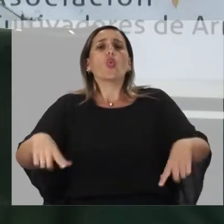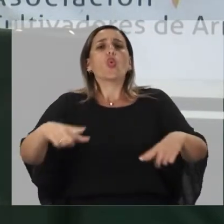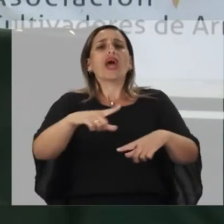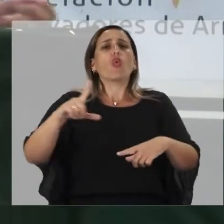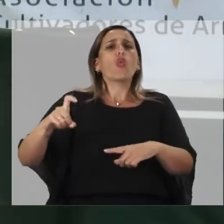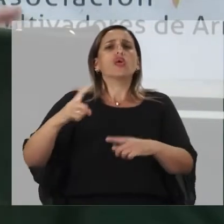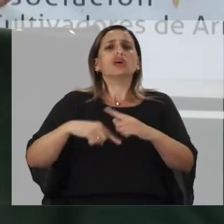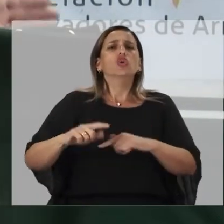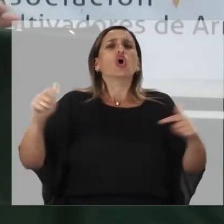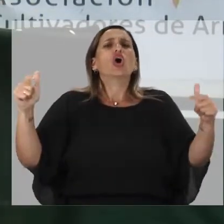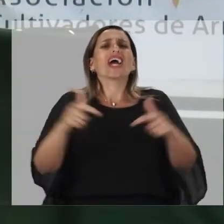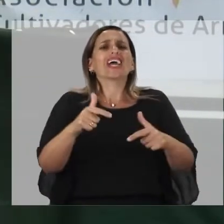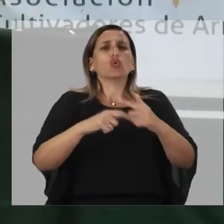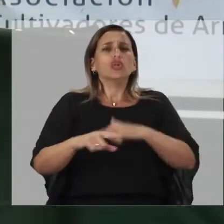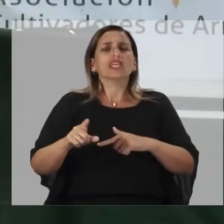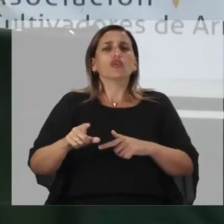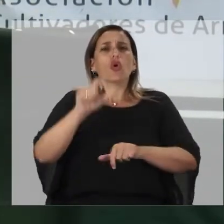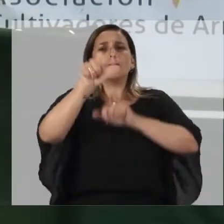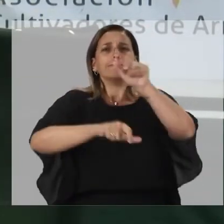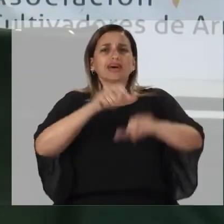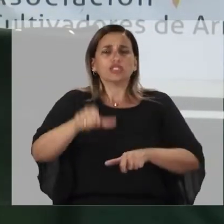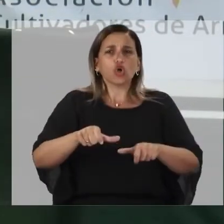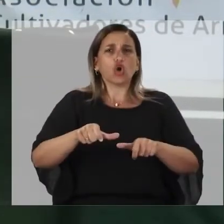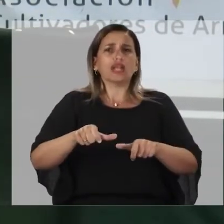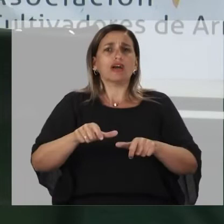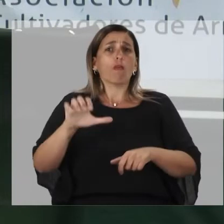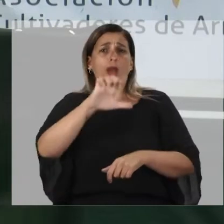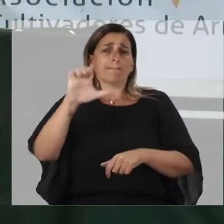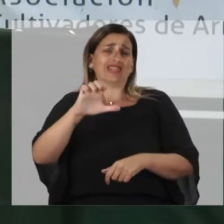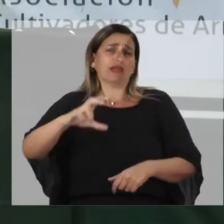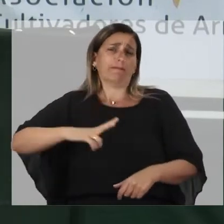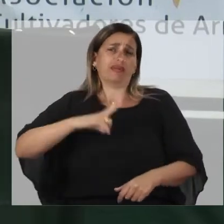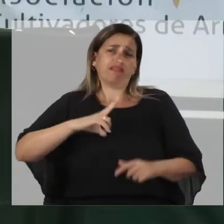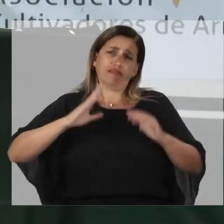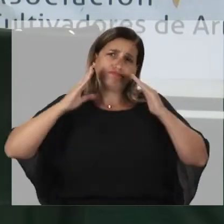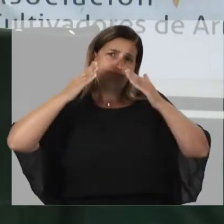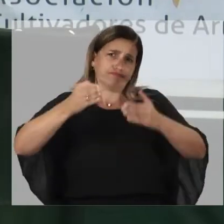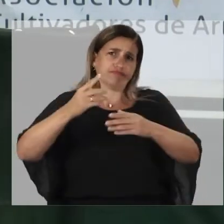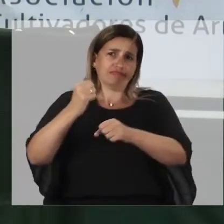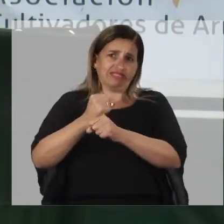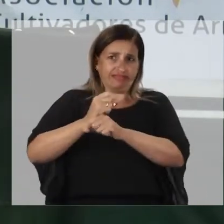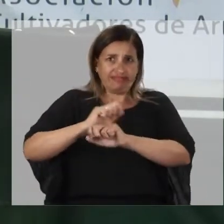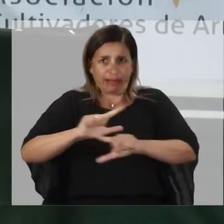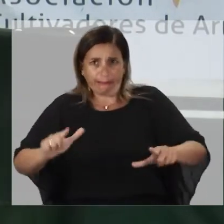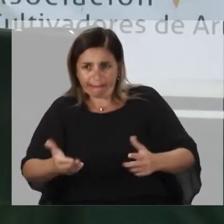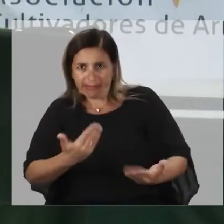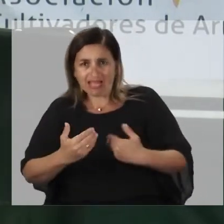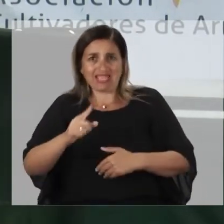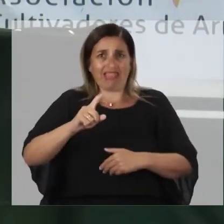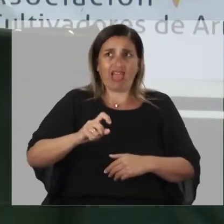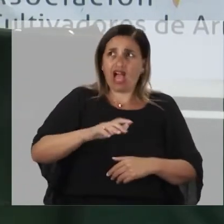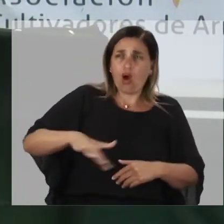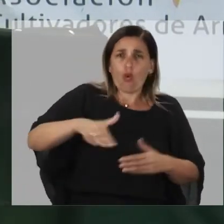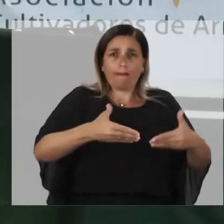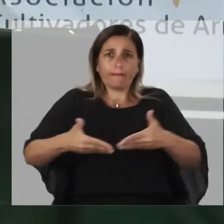La hidrovía de La Laguna, el otro día yo estaba reunido con gente de empresarios privados que se dedica a dragar en Brasil